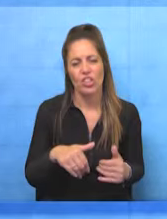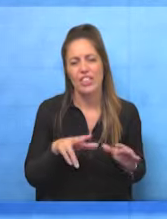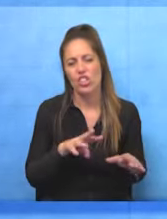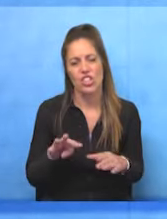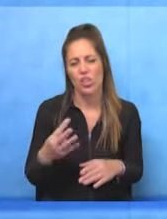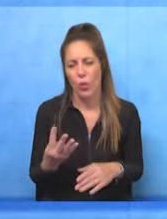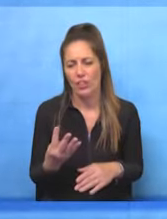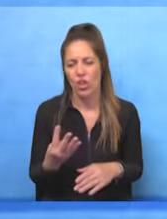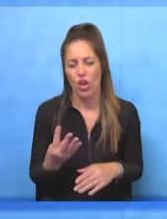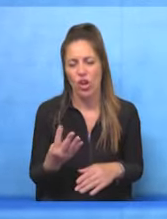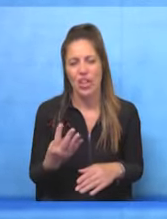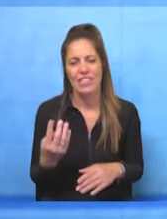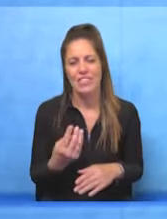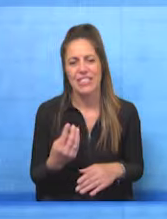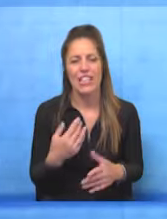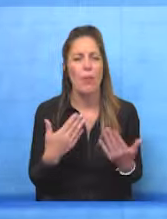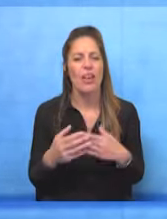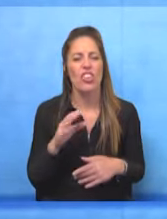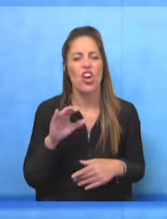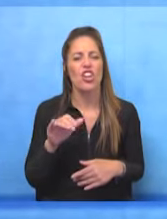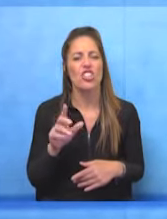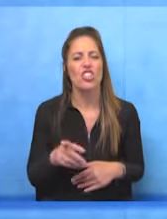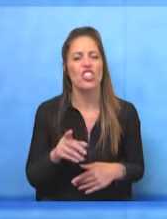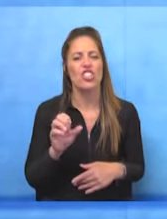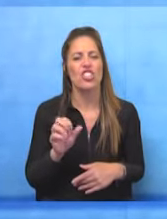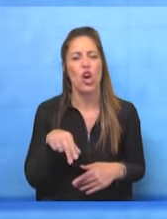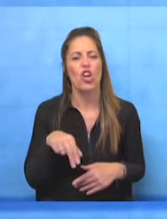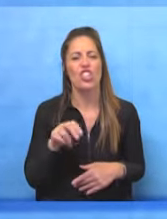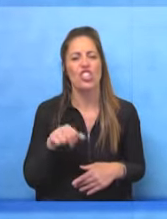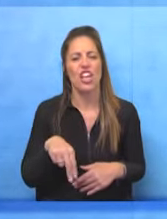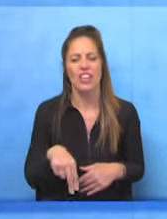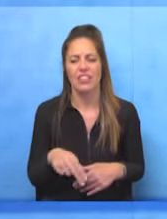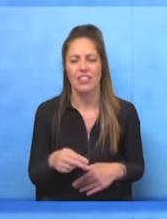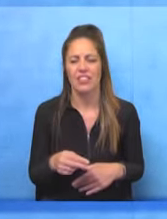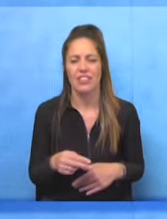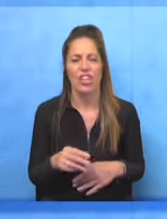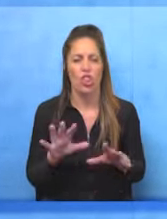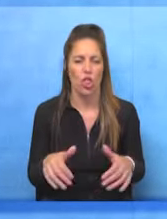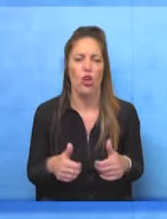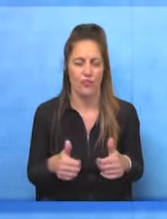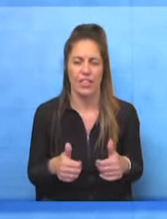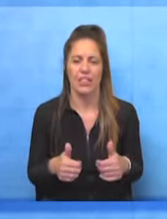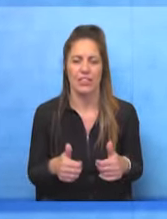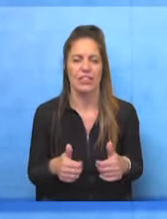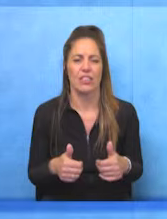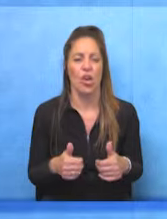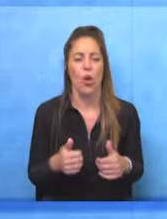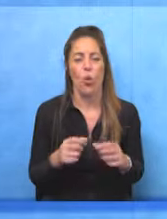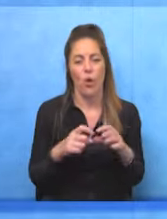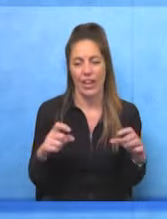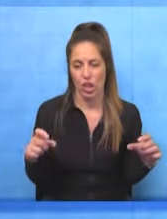384 nosotros estamos hablando de pero tiempo todo bien